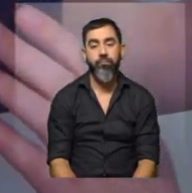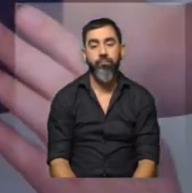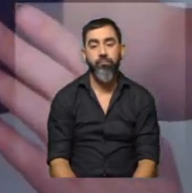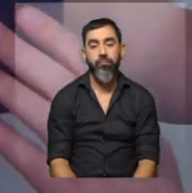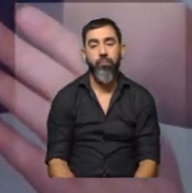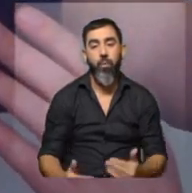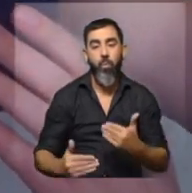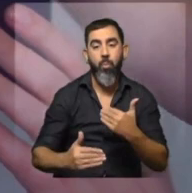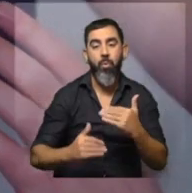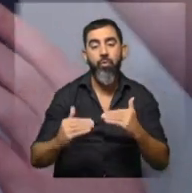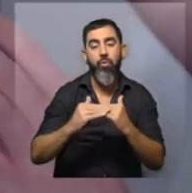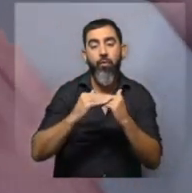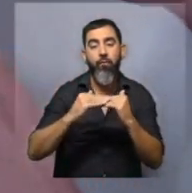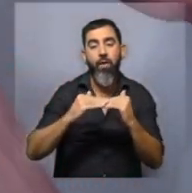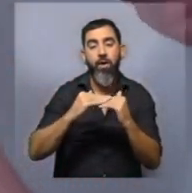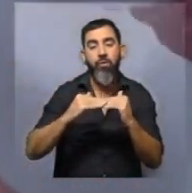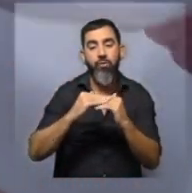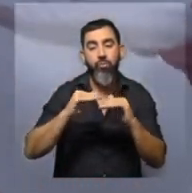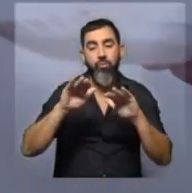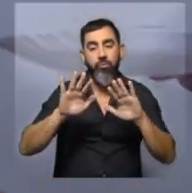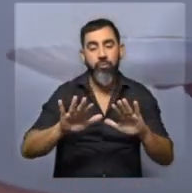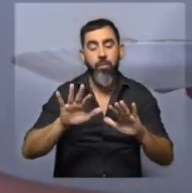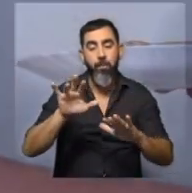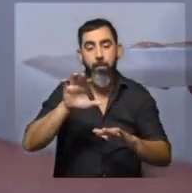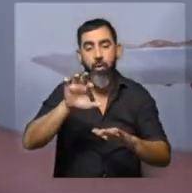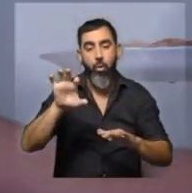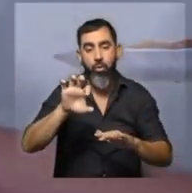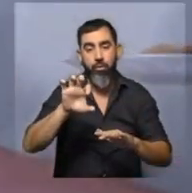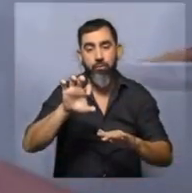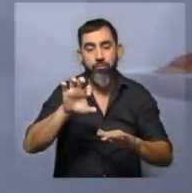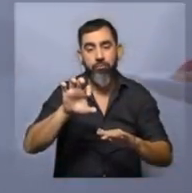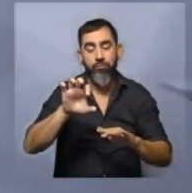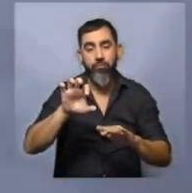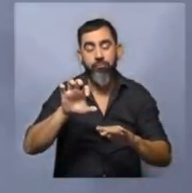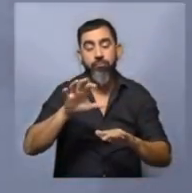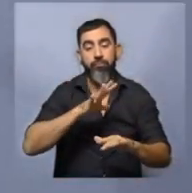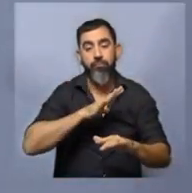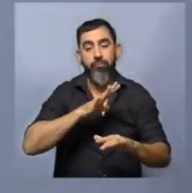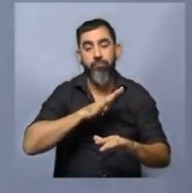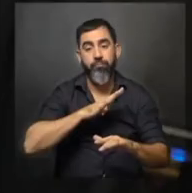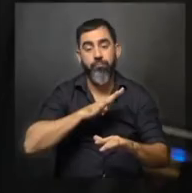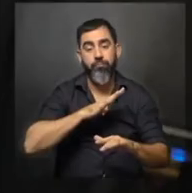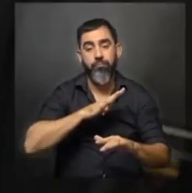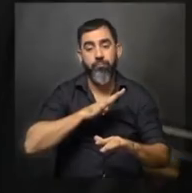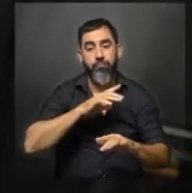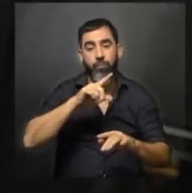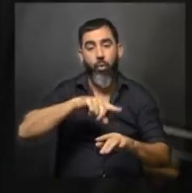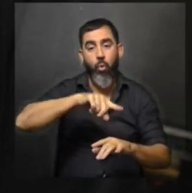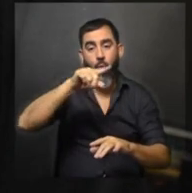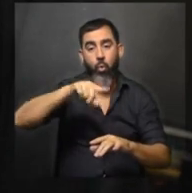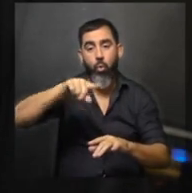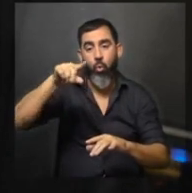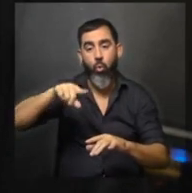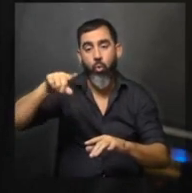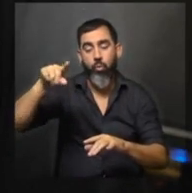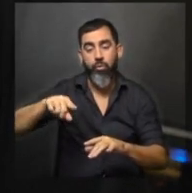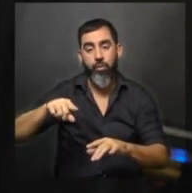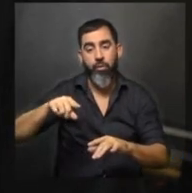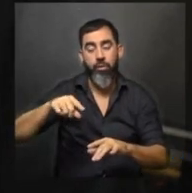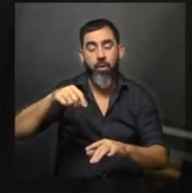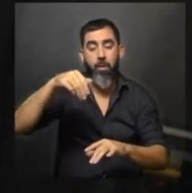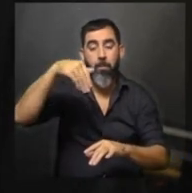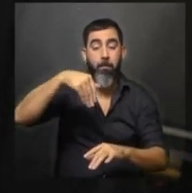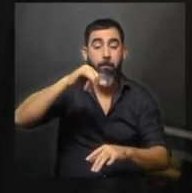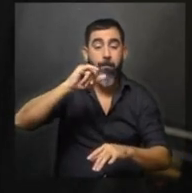El proceso básico y elemental en el que se basa, digamos, el microondas es la interacción entre una onda electromagnética o una microonda, en